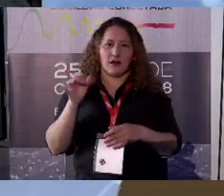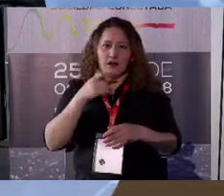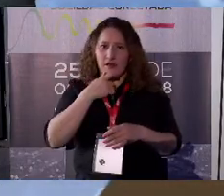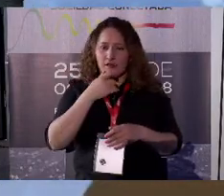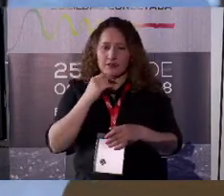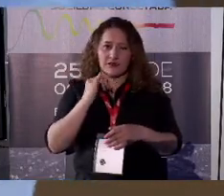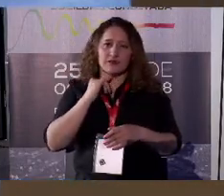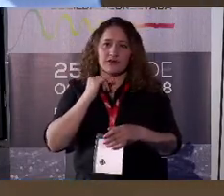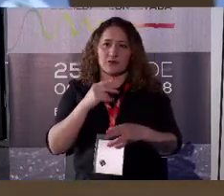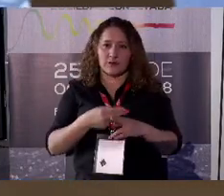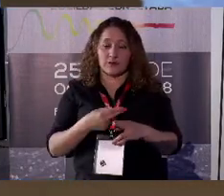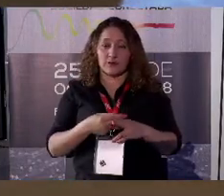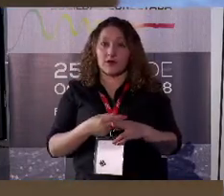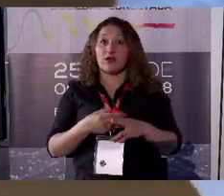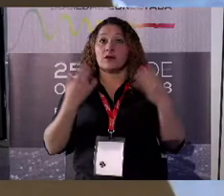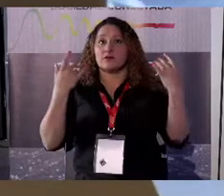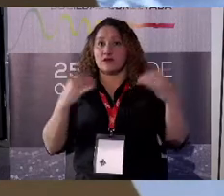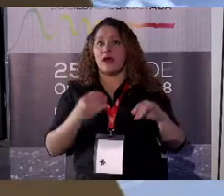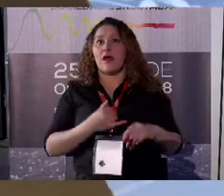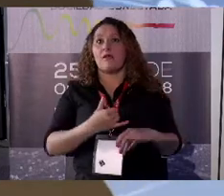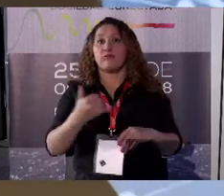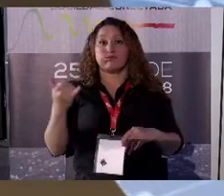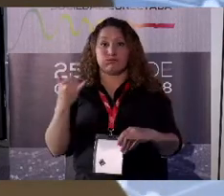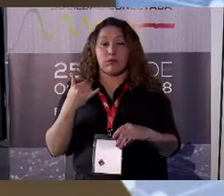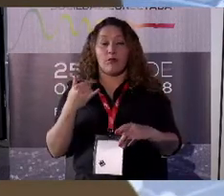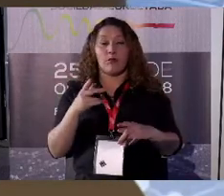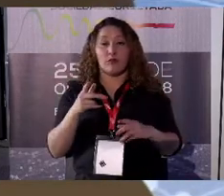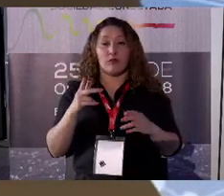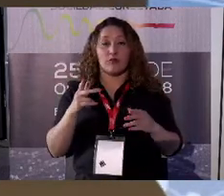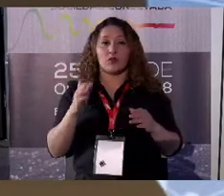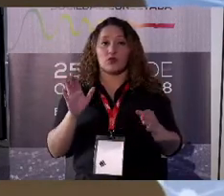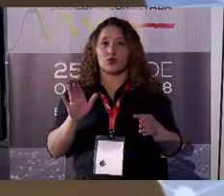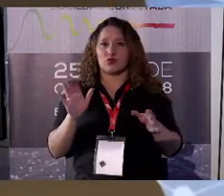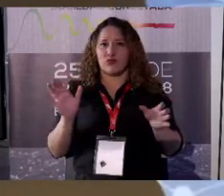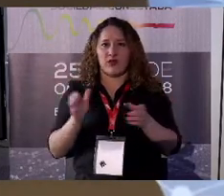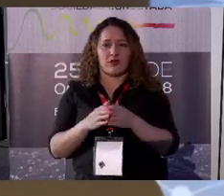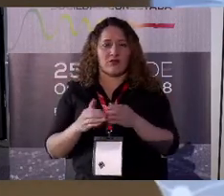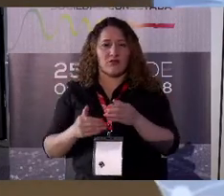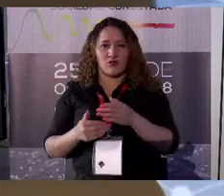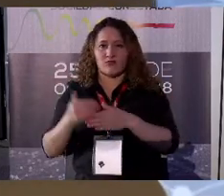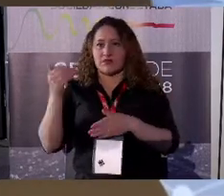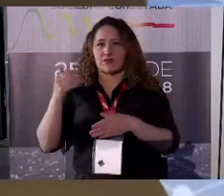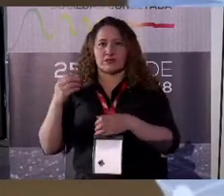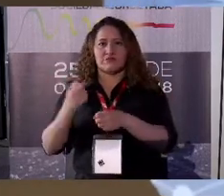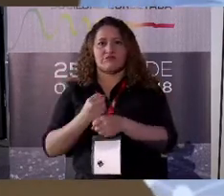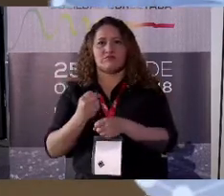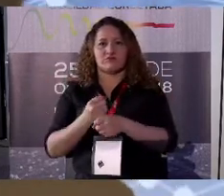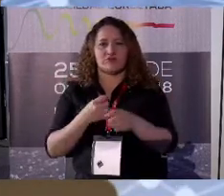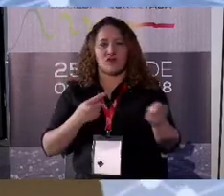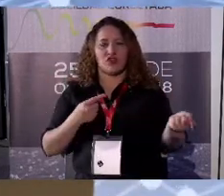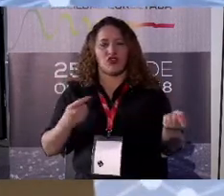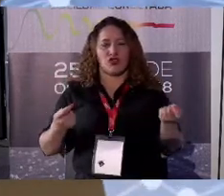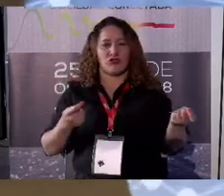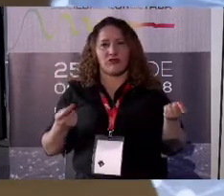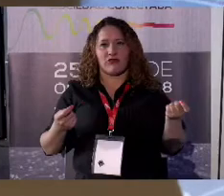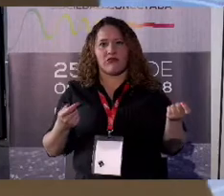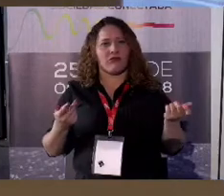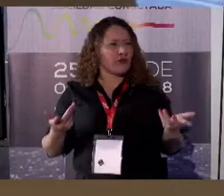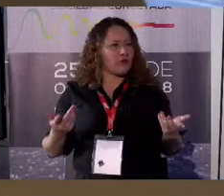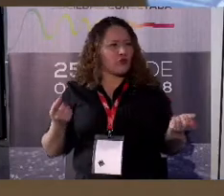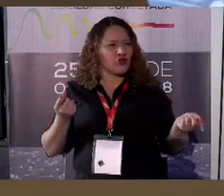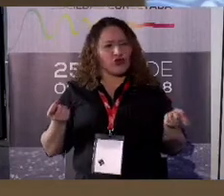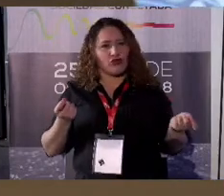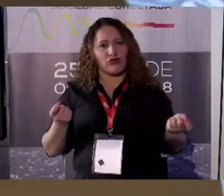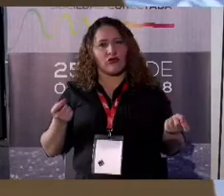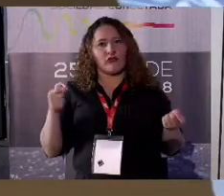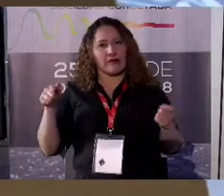un fabricante que ya tiene equipos, que tiene un equipo listo para funcionar como controlador. ¿Qué hace ese controlador? Efectivamente, es